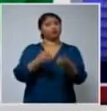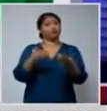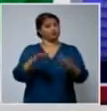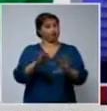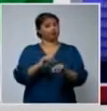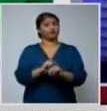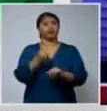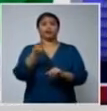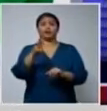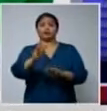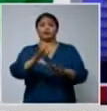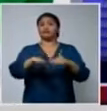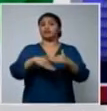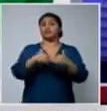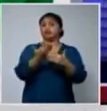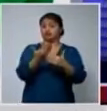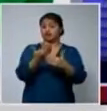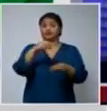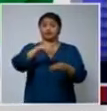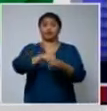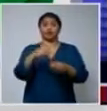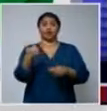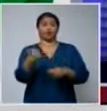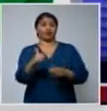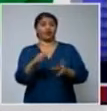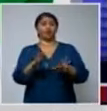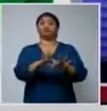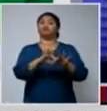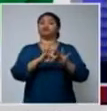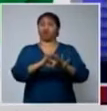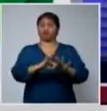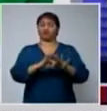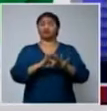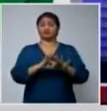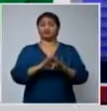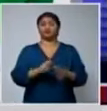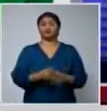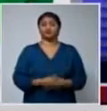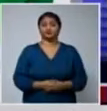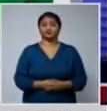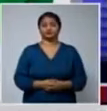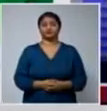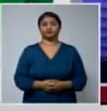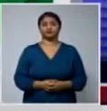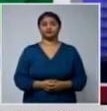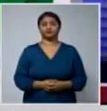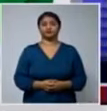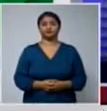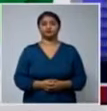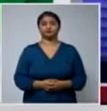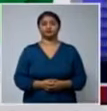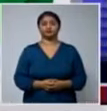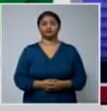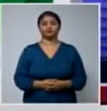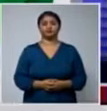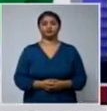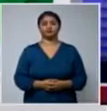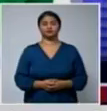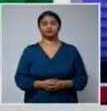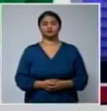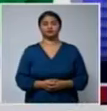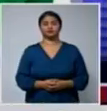días, 10 de ellos en terapia intensiva. Su evolución fue con un grupo de